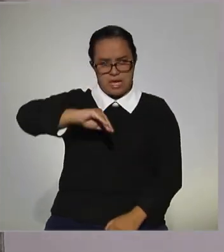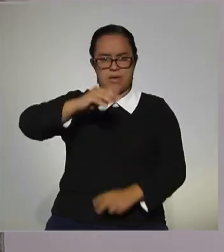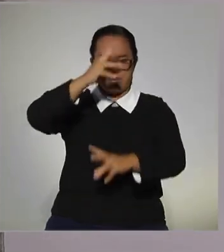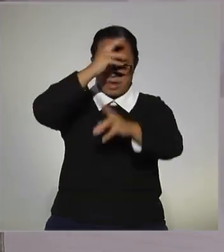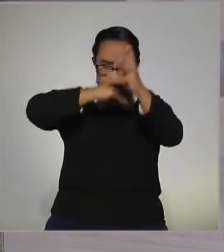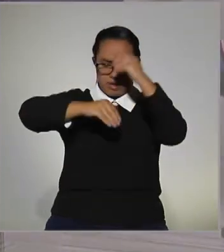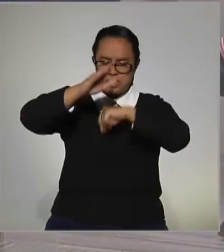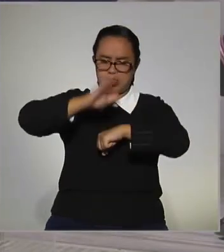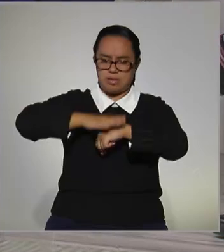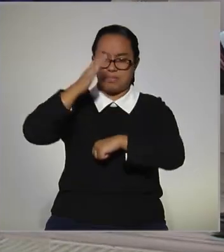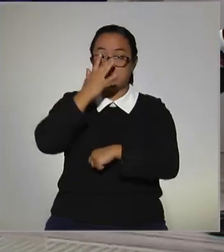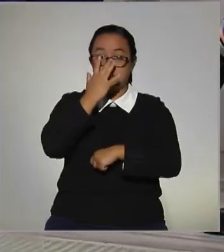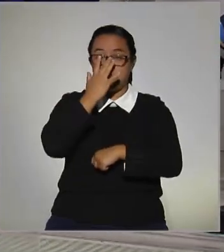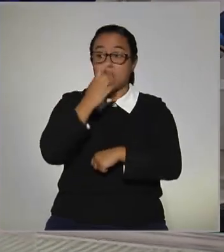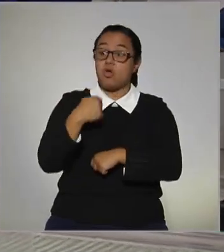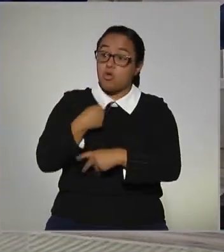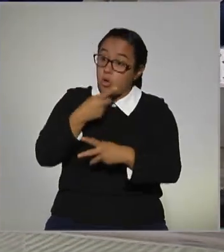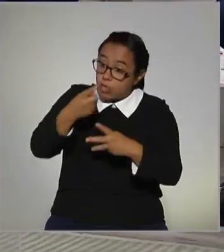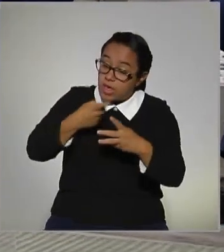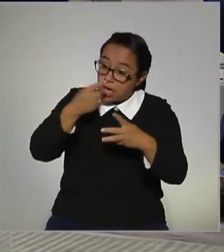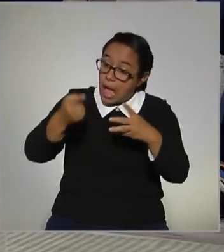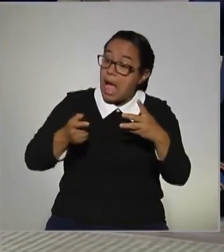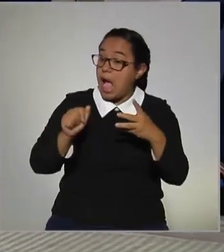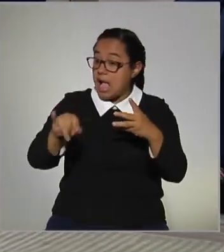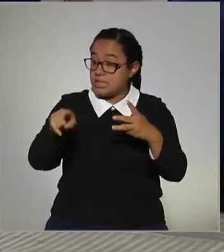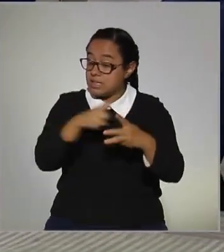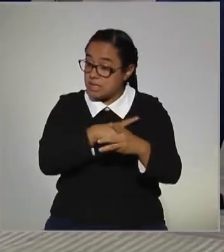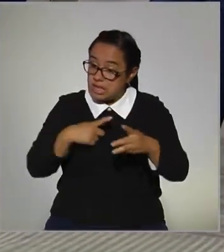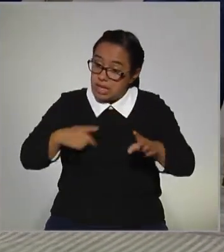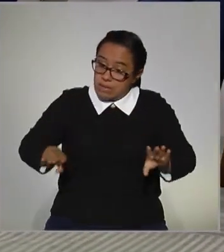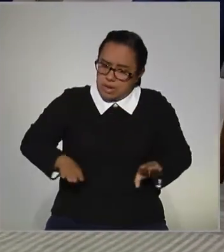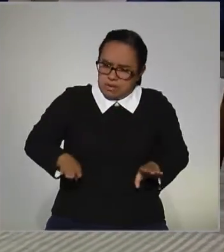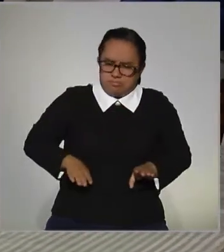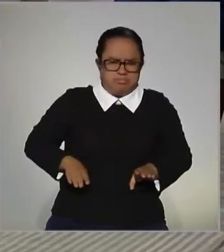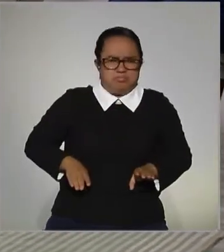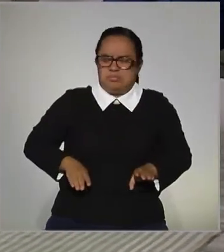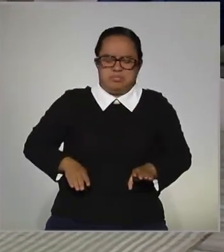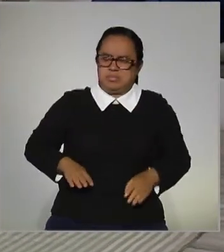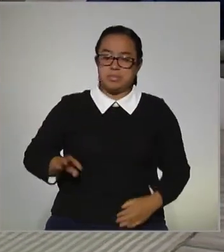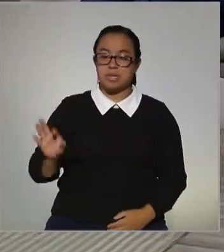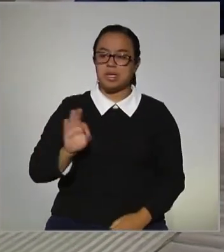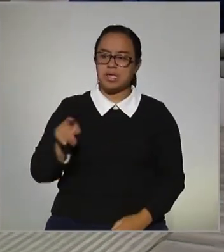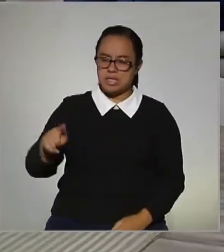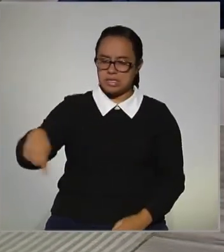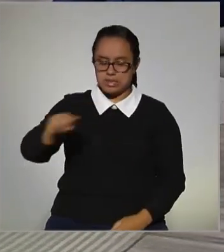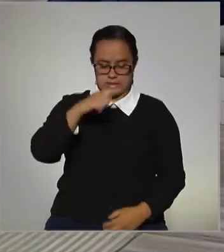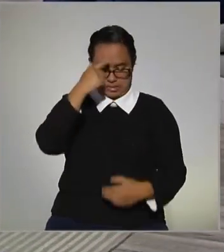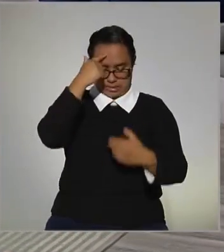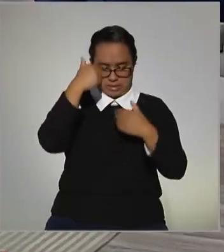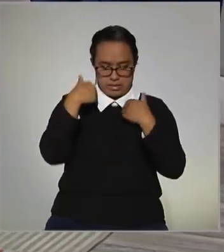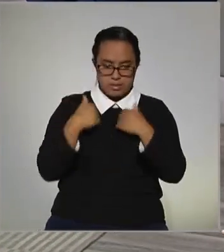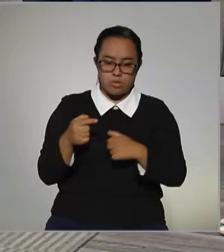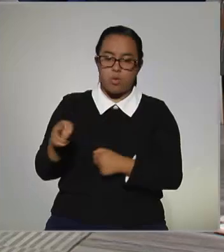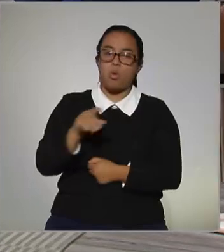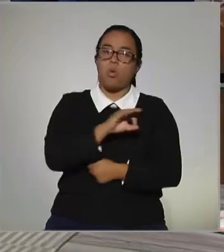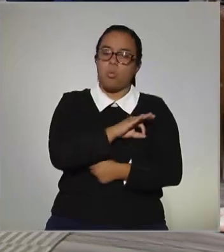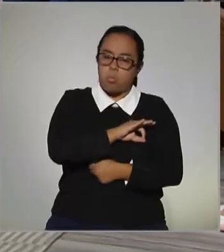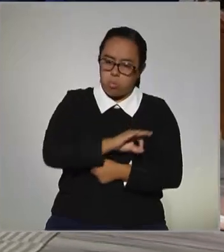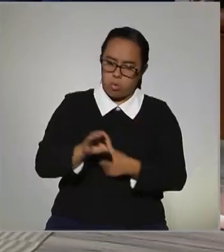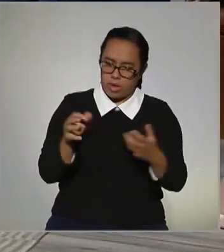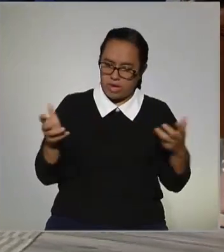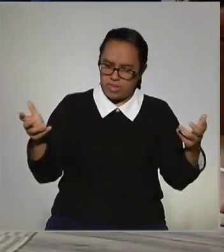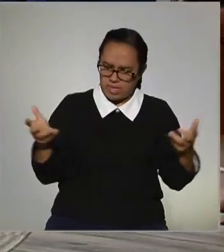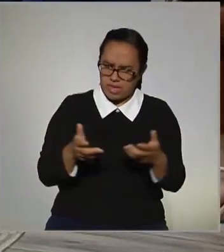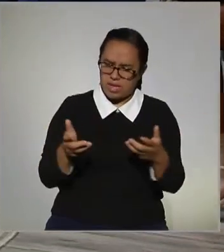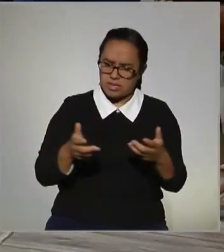saben. No es que uno les tenga que estar diciendo todo el tiempo, así tienes que ser. O sea, si ellos captan este mensaje, que tienen la capacidad para hacerlo, en